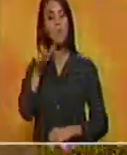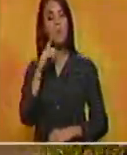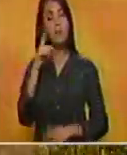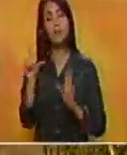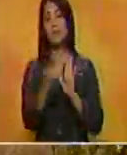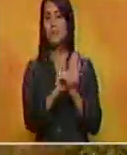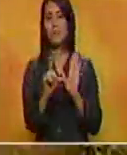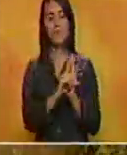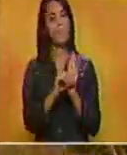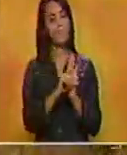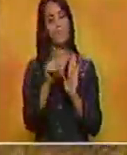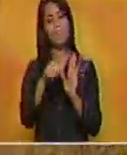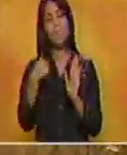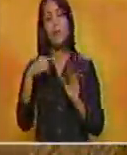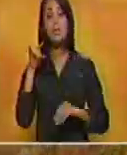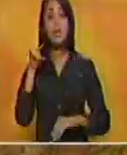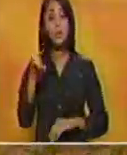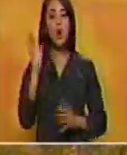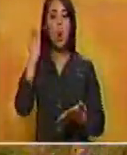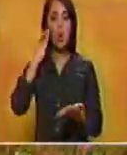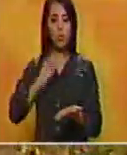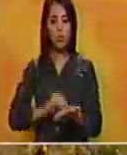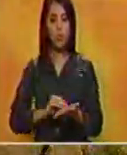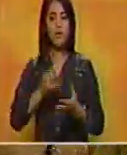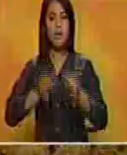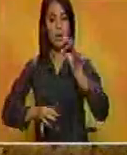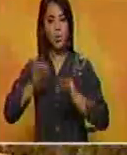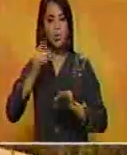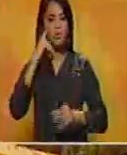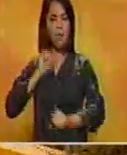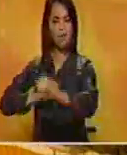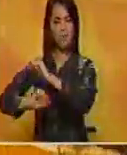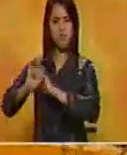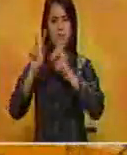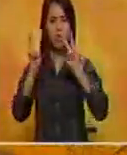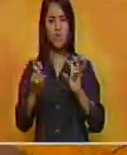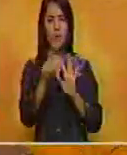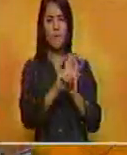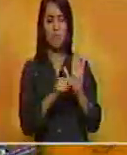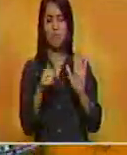ilegalidad, por lo que este lunes volverán a la justicia para rechazar ese nuevo requisito.